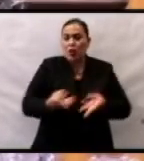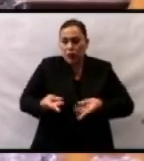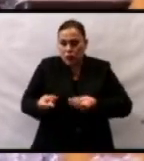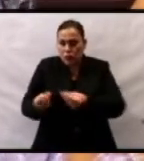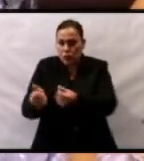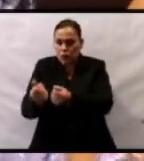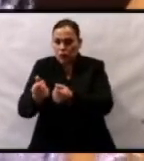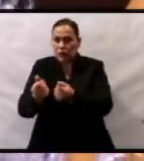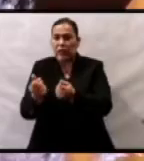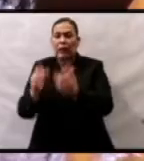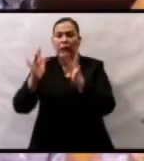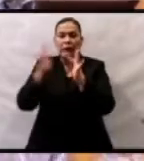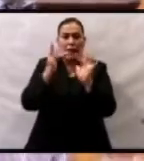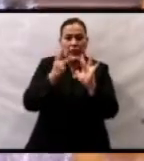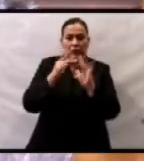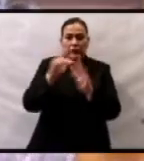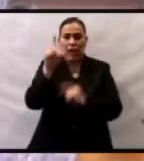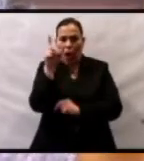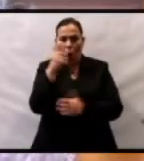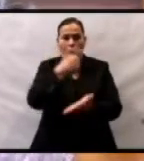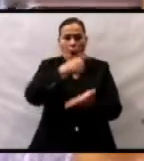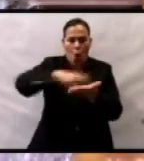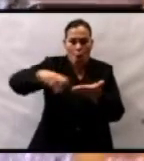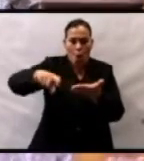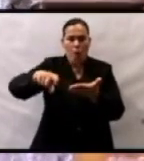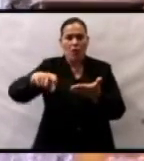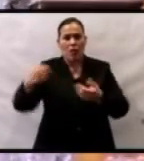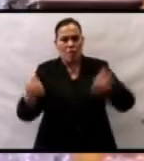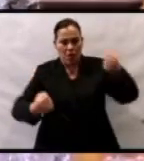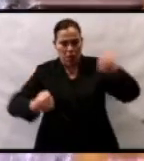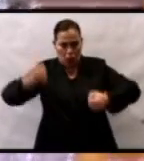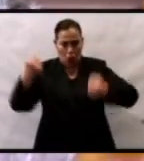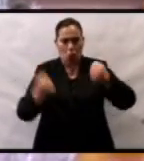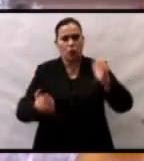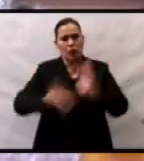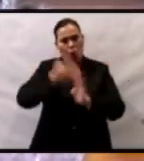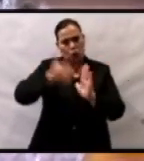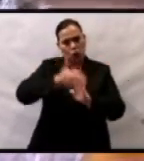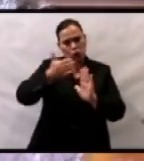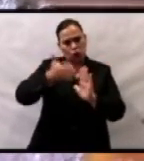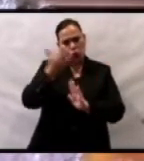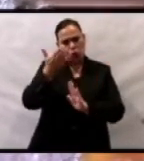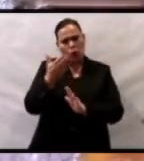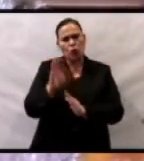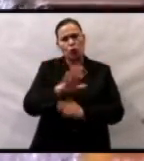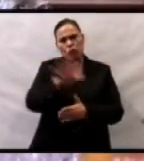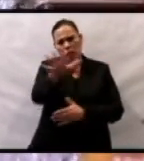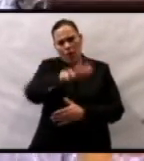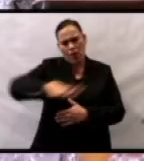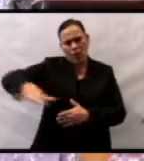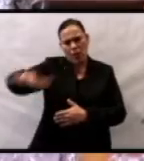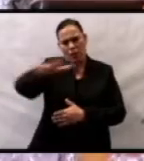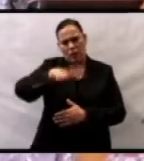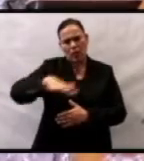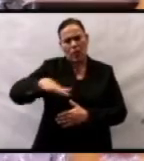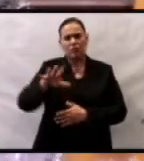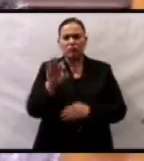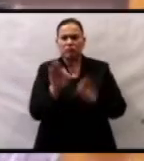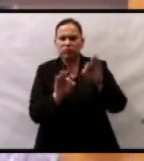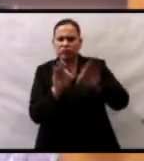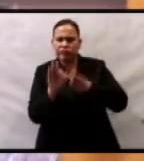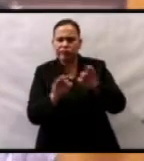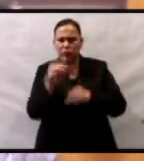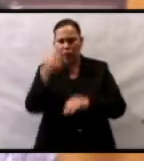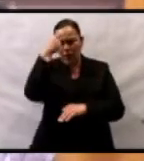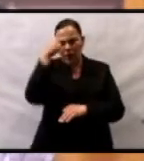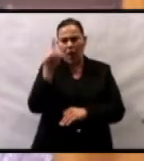agua, compra de vehículos pesados, la construcción de una planta tratadora en Pegueros y cuenta con solvencia